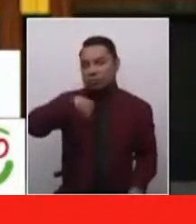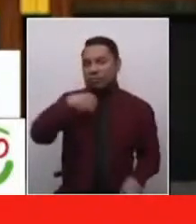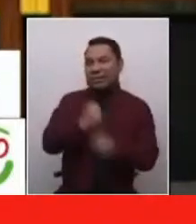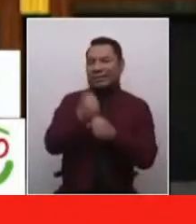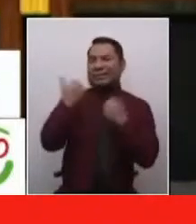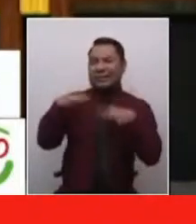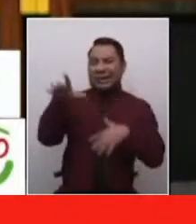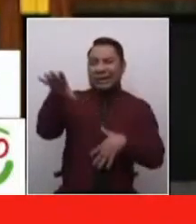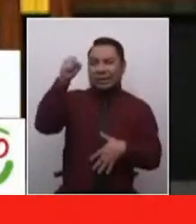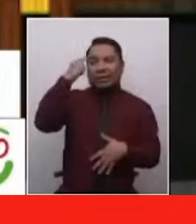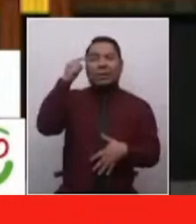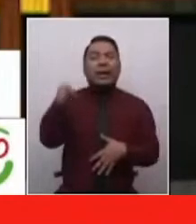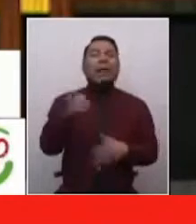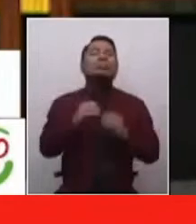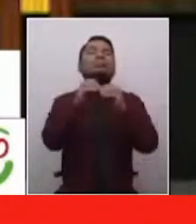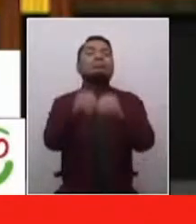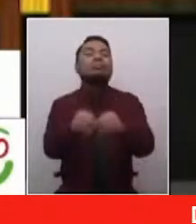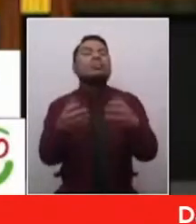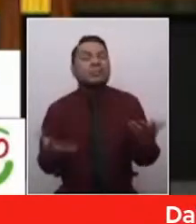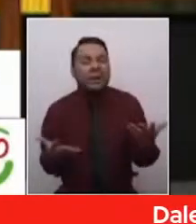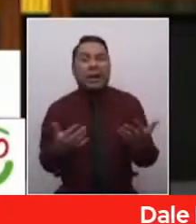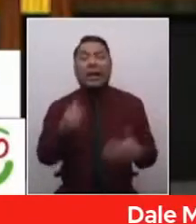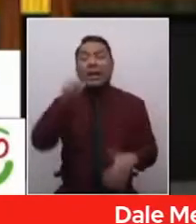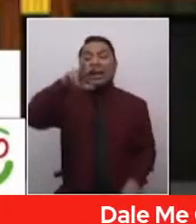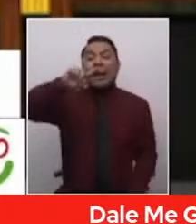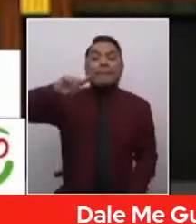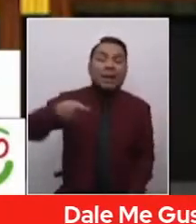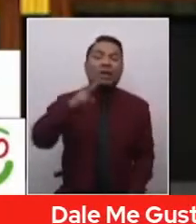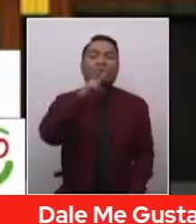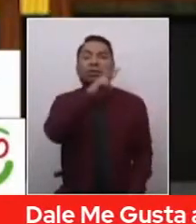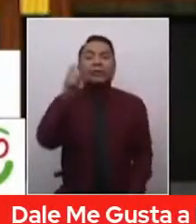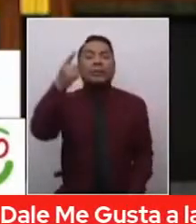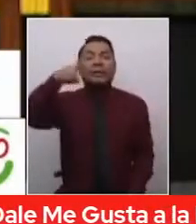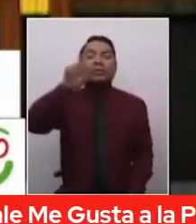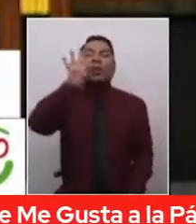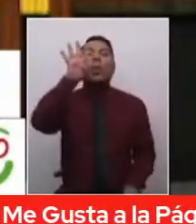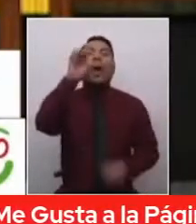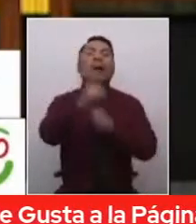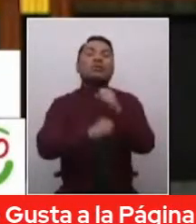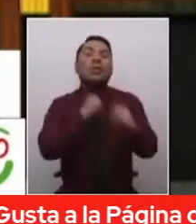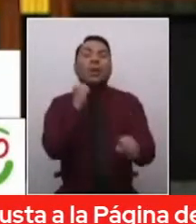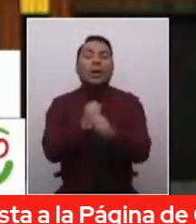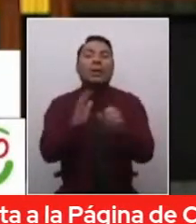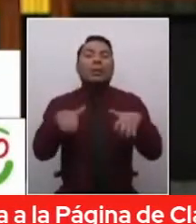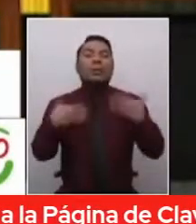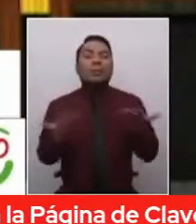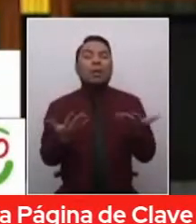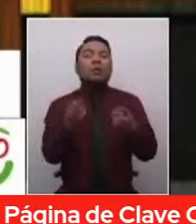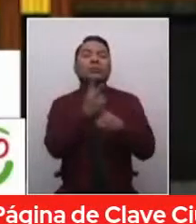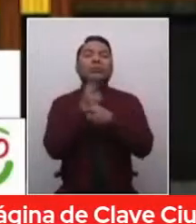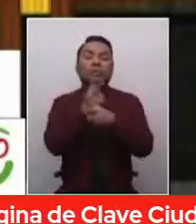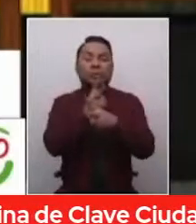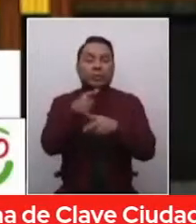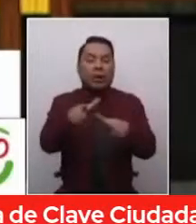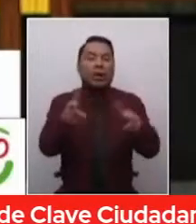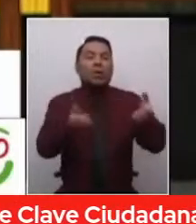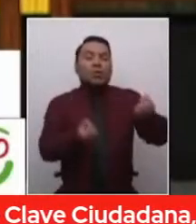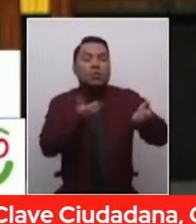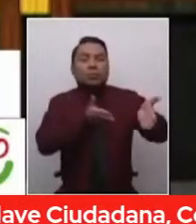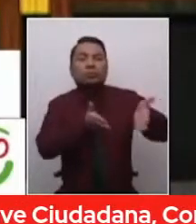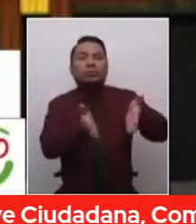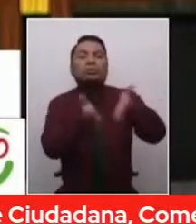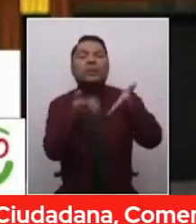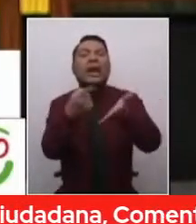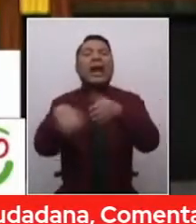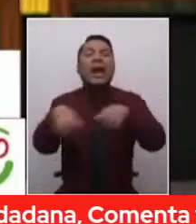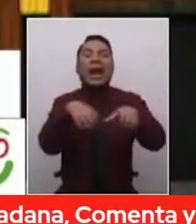que invertir en vialidad. Tenemos previsto 3.200 millones en 4 años para seguridad ciudadana y para vialidad. ¿Qué vamos a